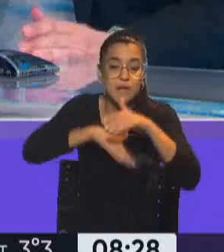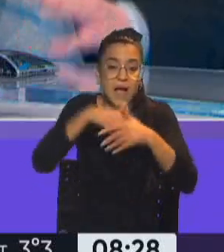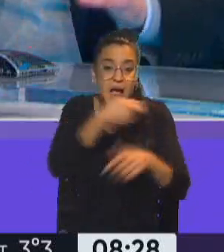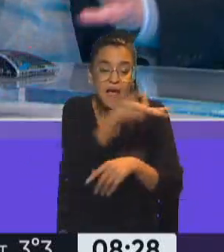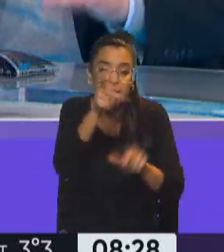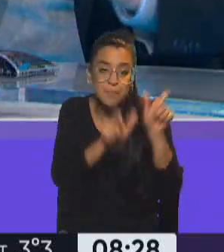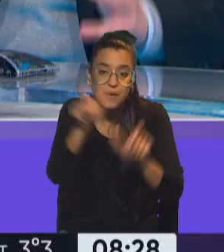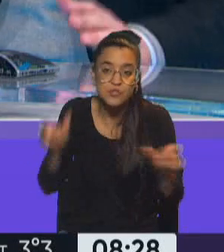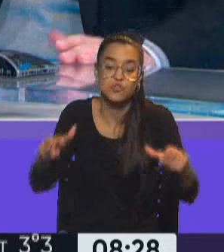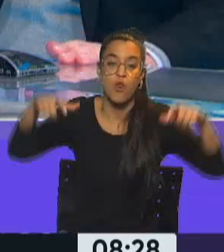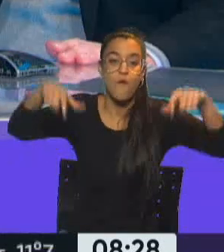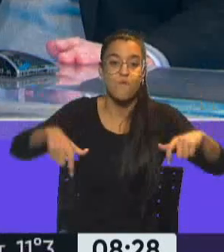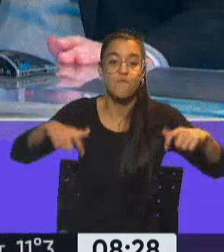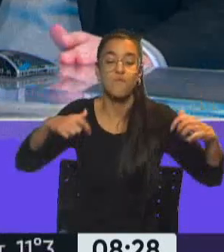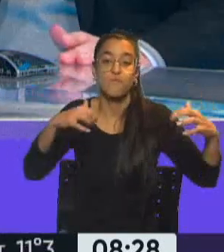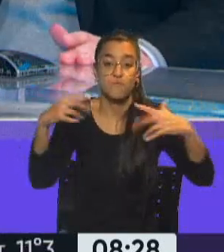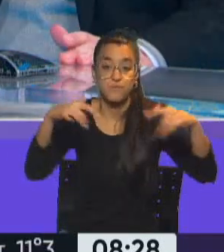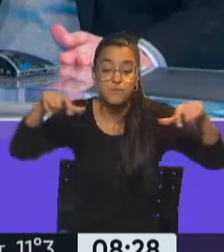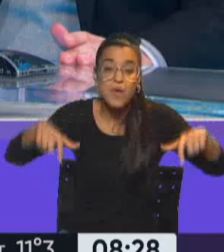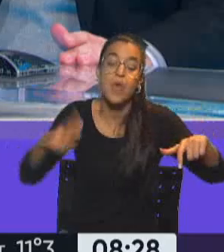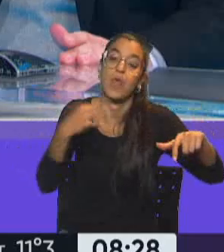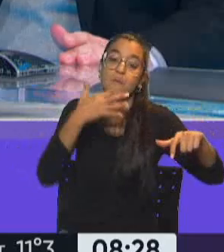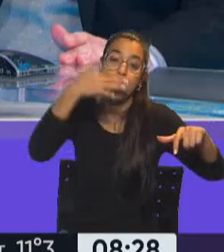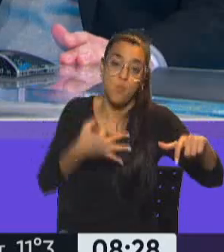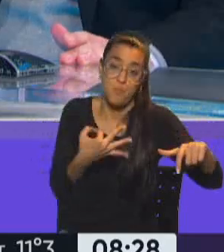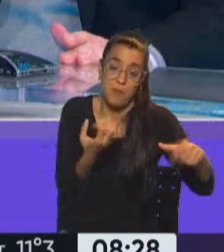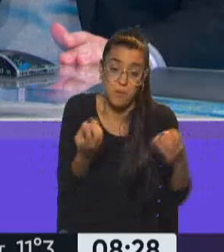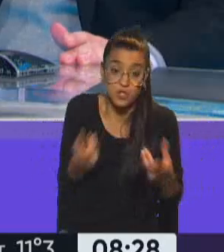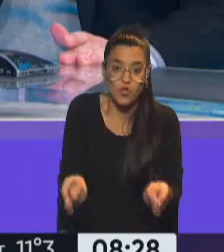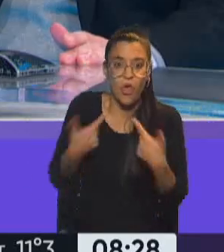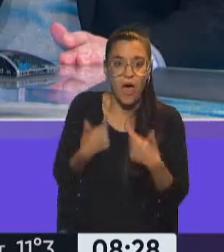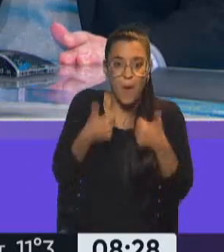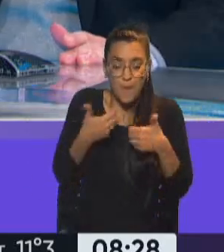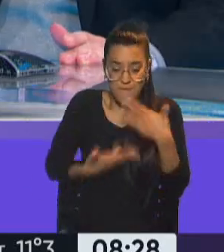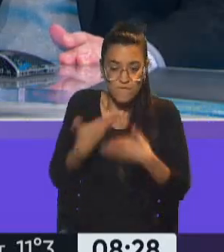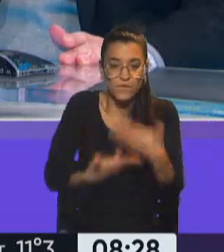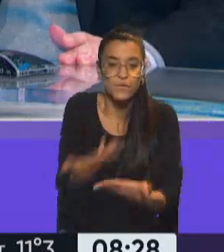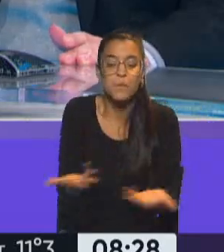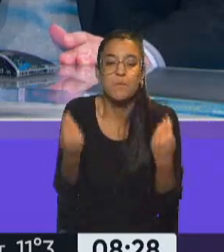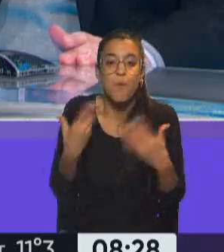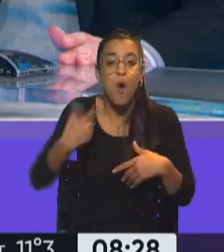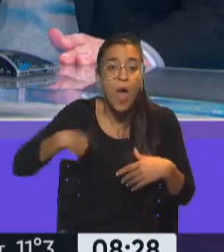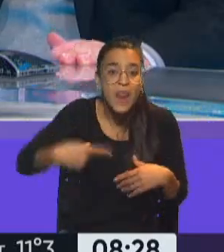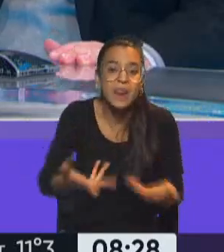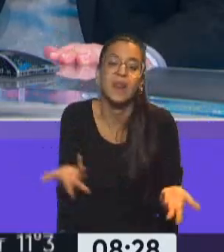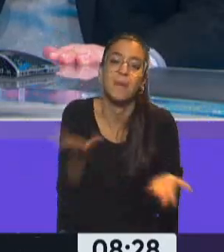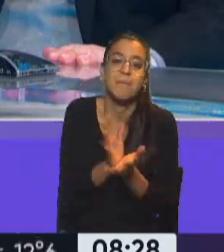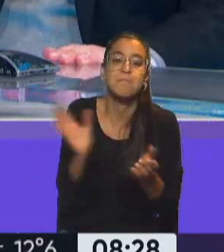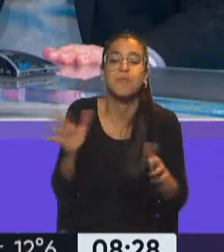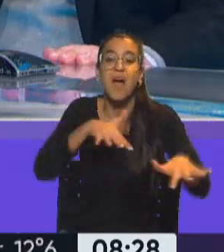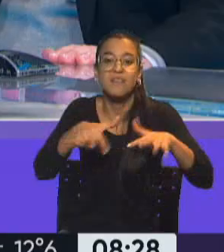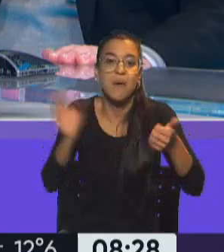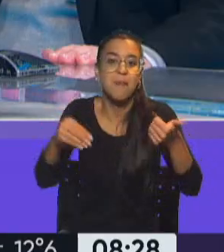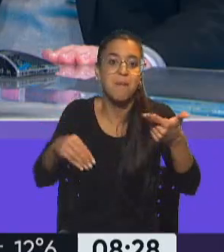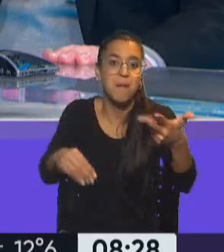determinado en un estadio de fútbol, por ejemplo, tenemos que cumplirlo, porque eso nos va a beneficiar para el futuro, para poder continuar e inclusive ampliar estas